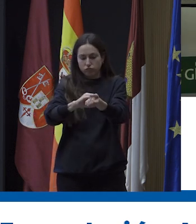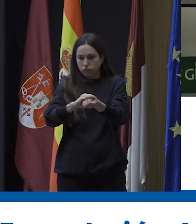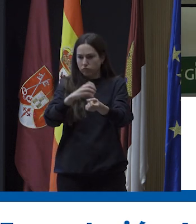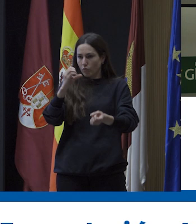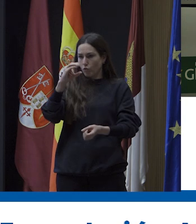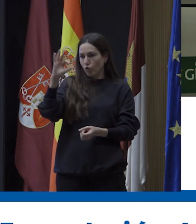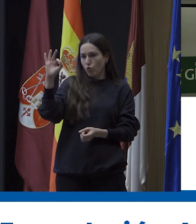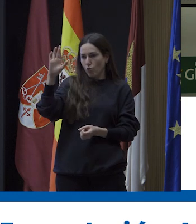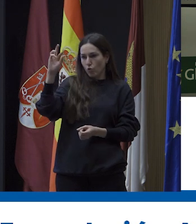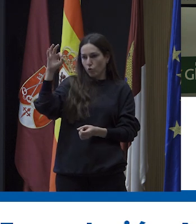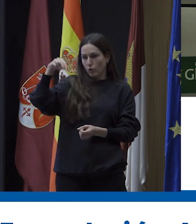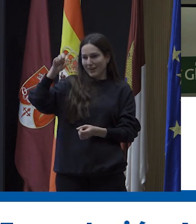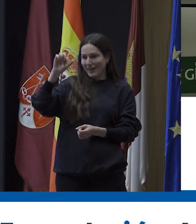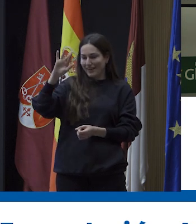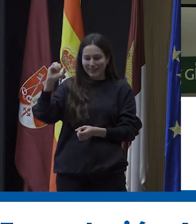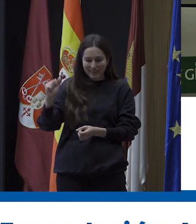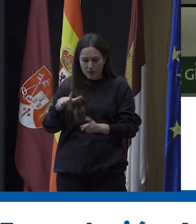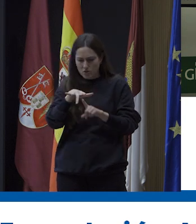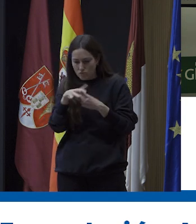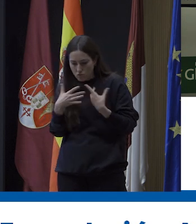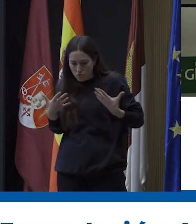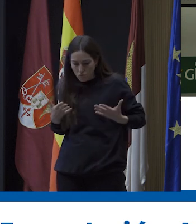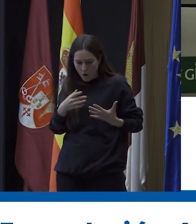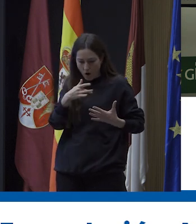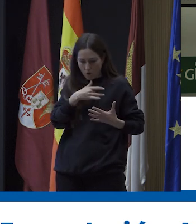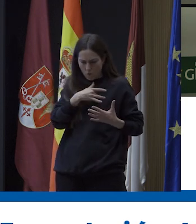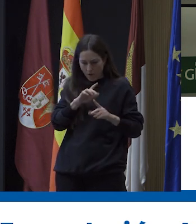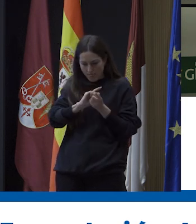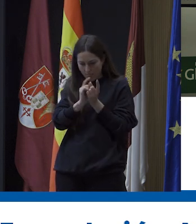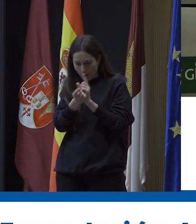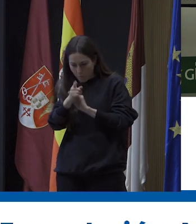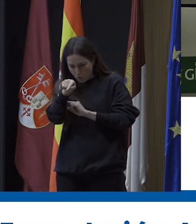con el corazón, si se producían cambios en el corazón, en la función.